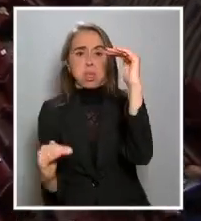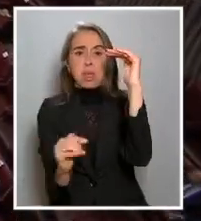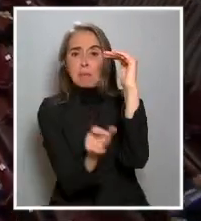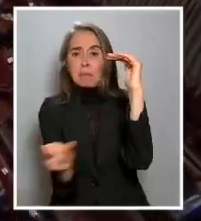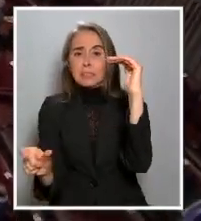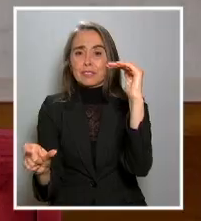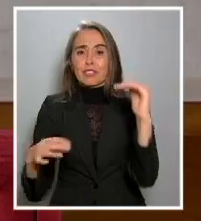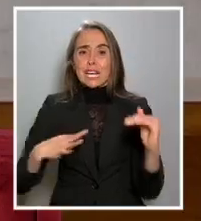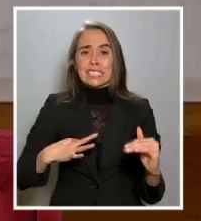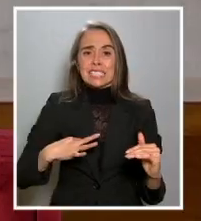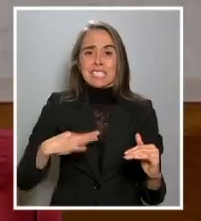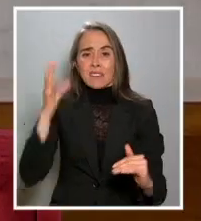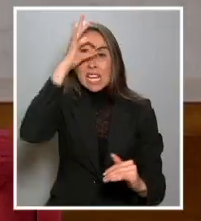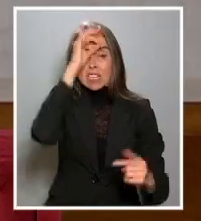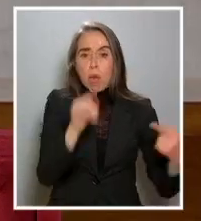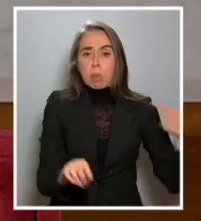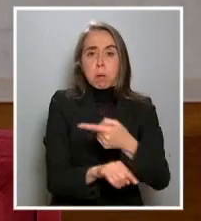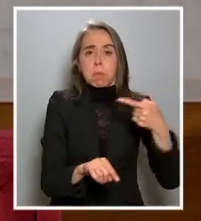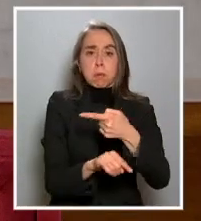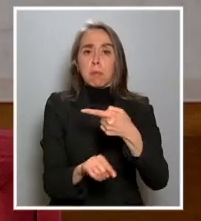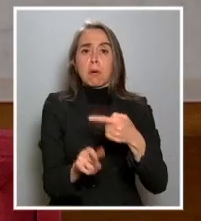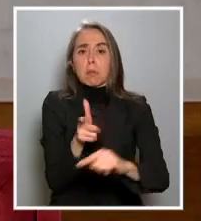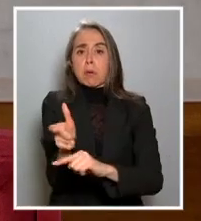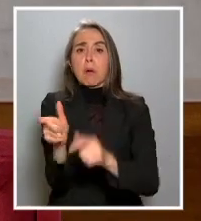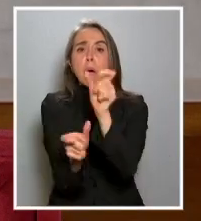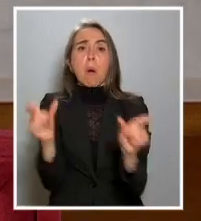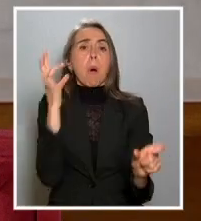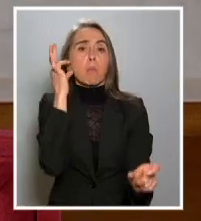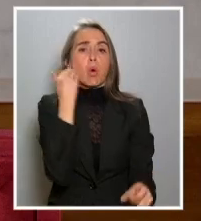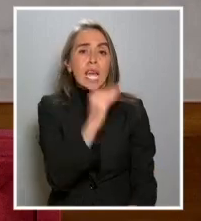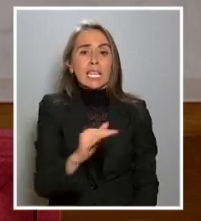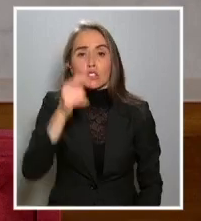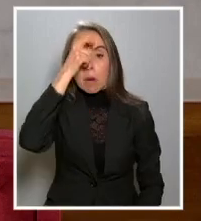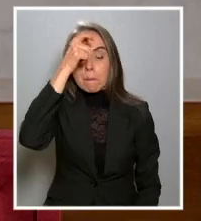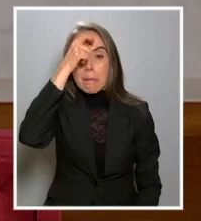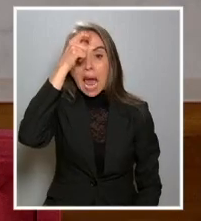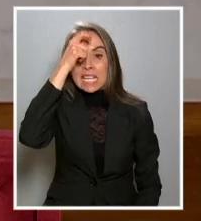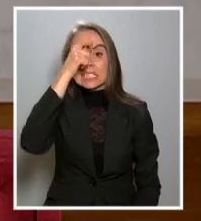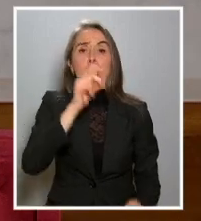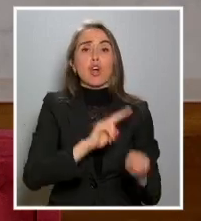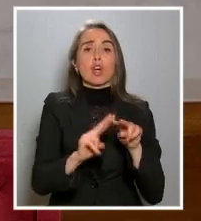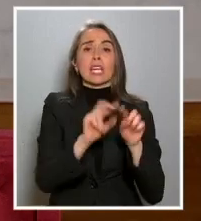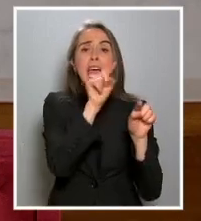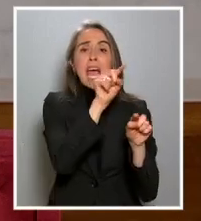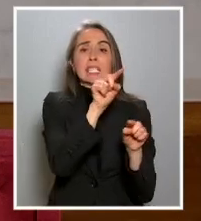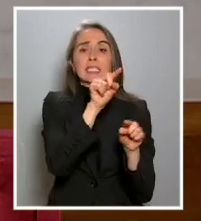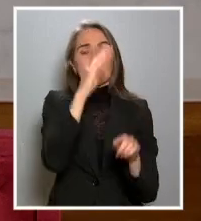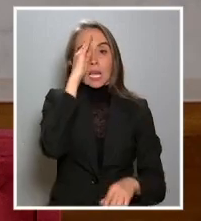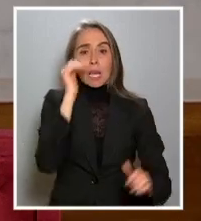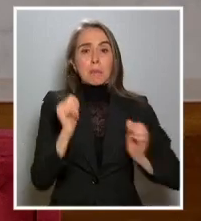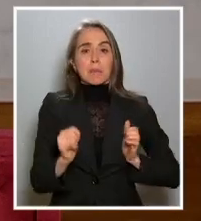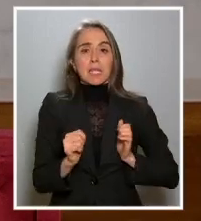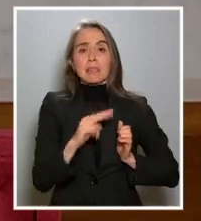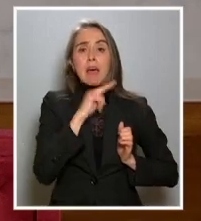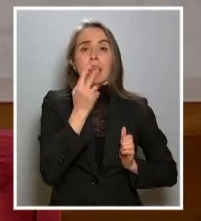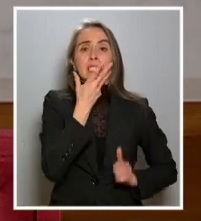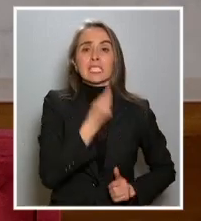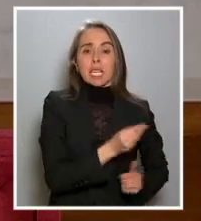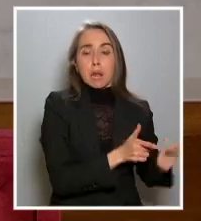civiles inocentes, particularmente mujeres y niños palestinos que está llevando adelante el Ejército de Israel.